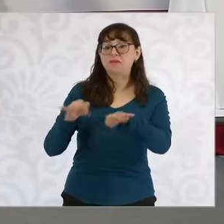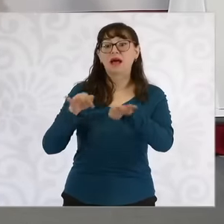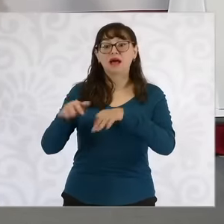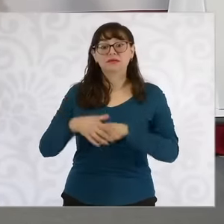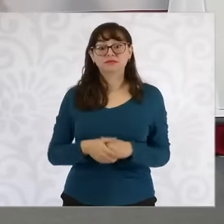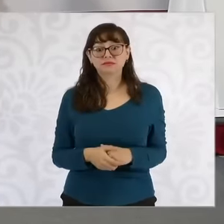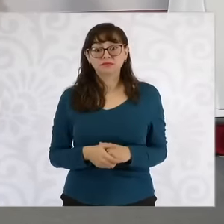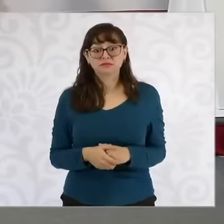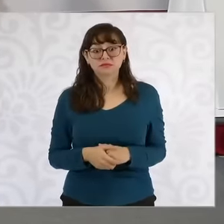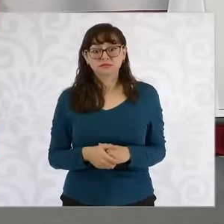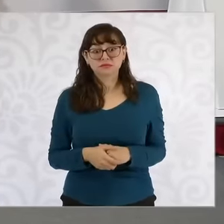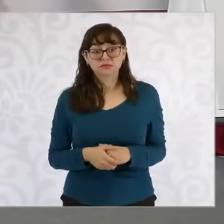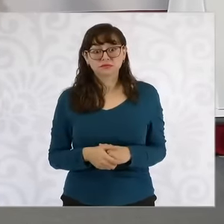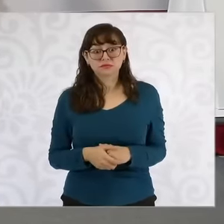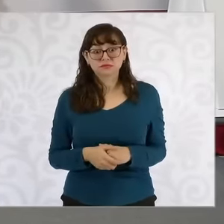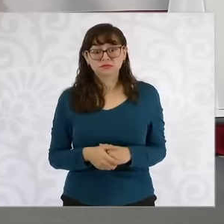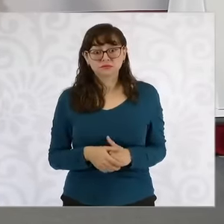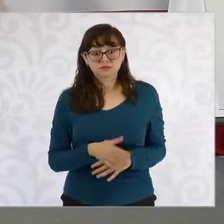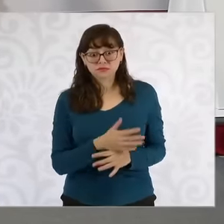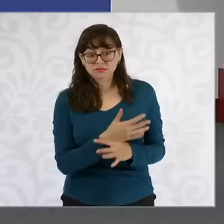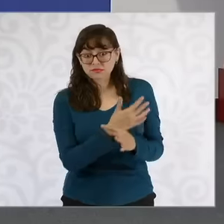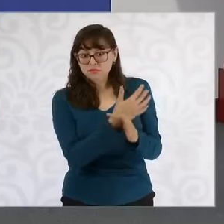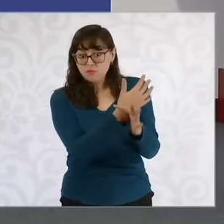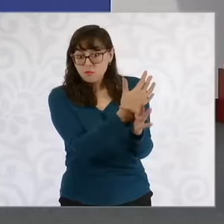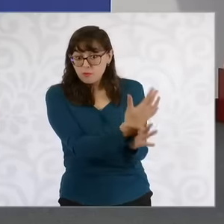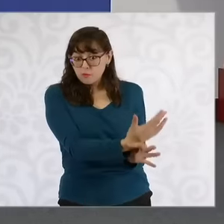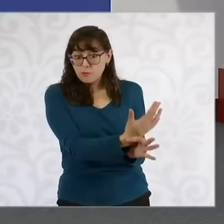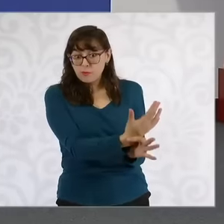Publicado en el 2018.